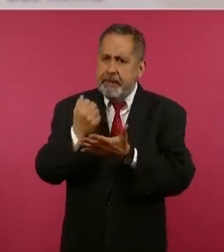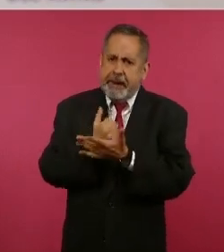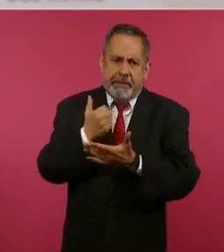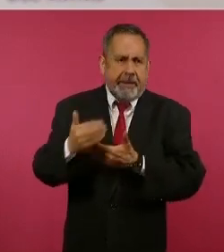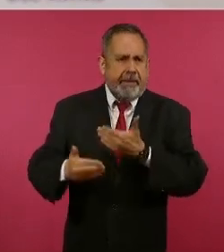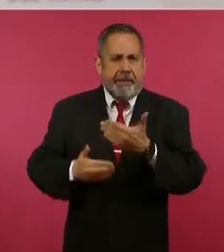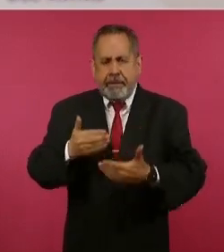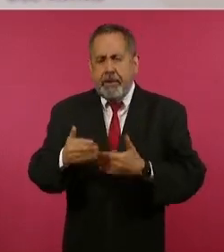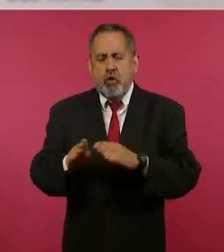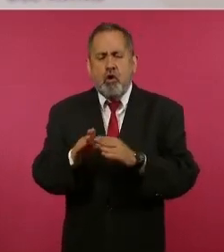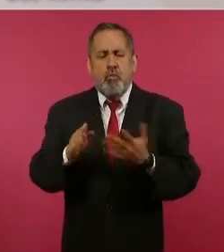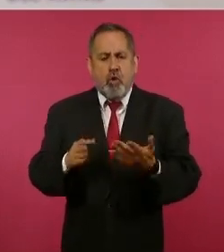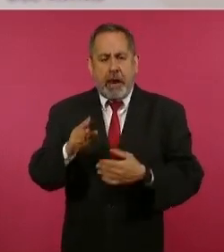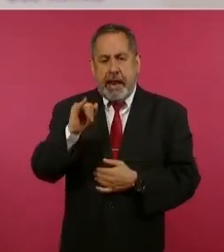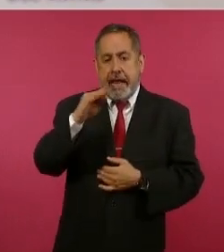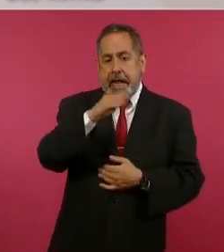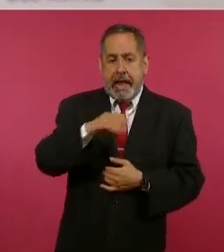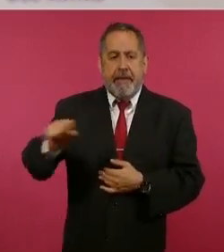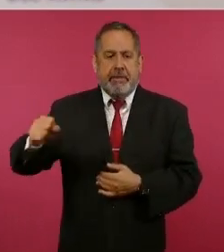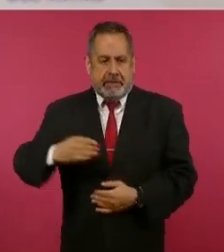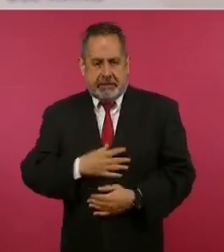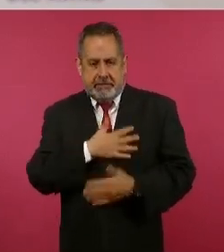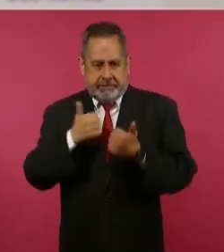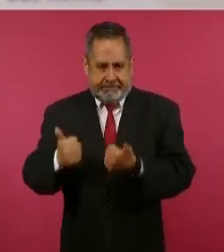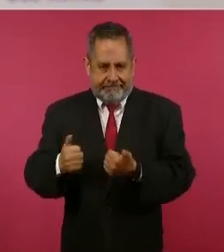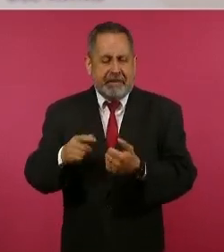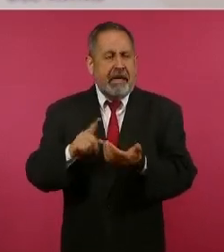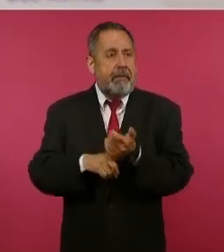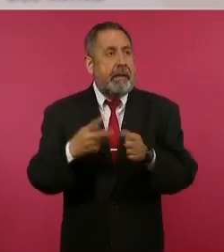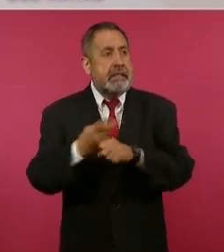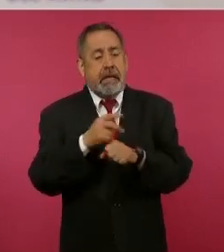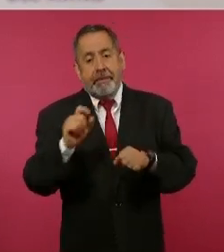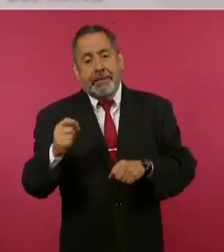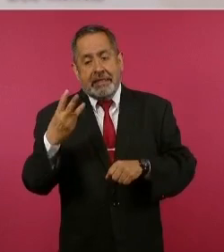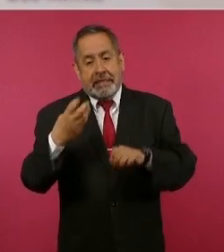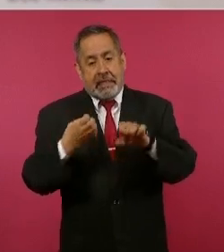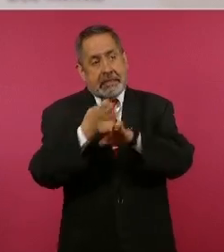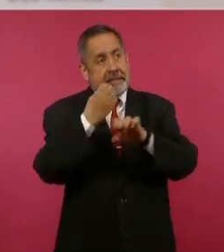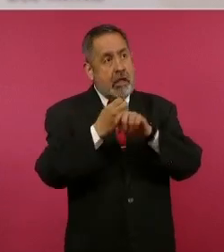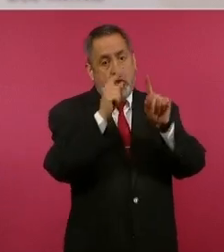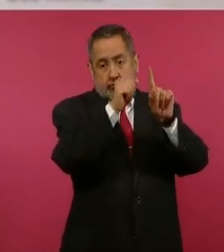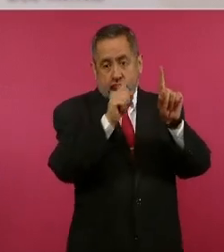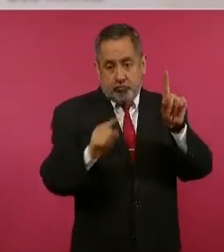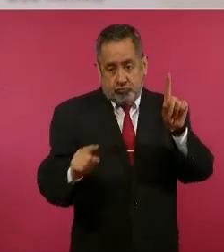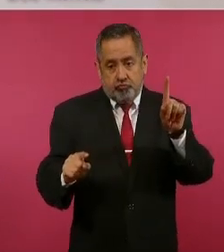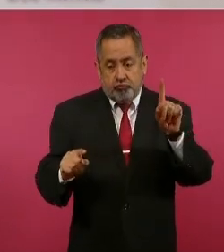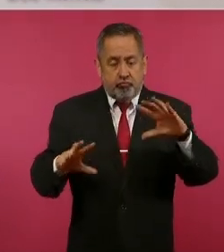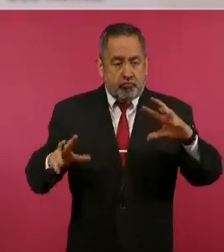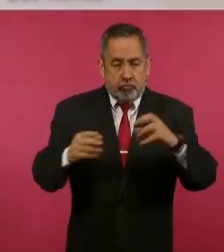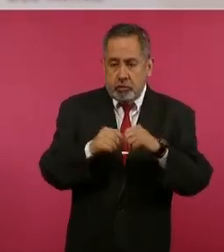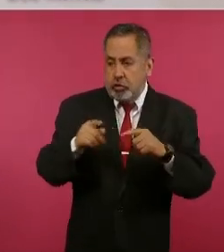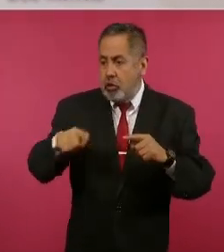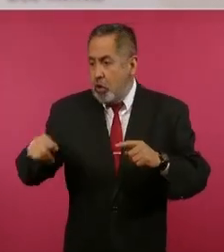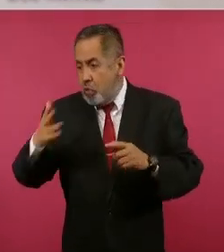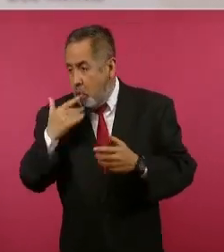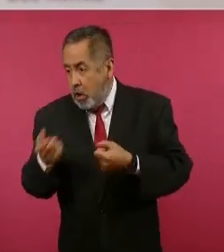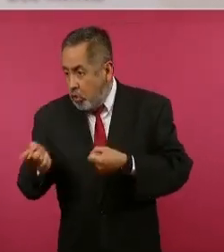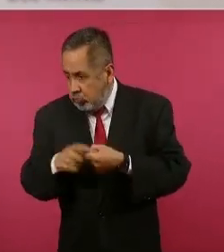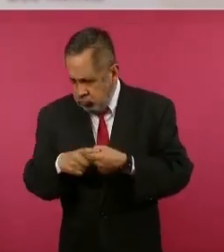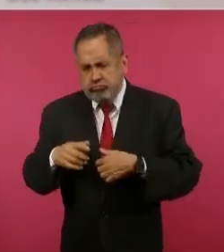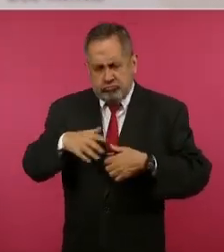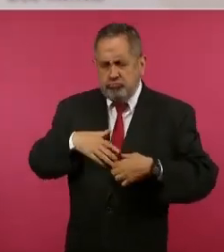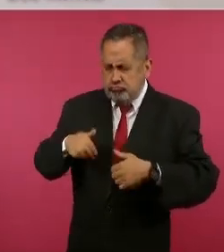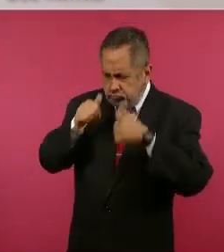hasta ahora obtenidos del IMSS Bienestar en los 23 estados que atienden a la población sin seguridad social con